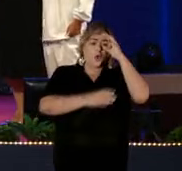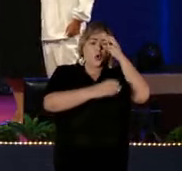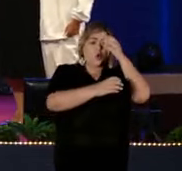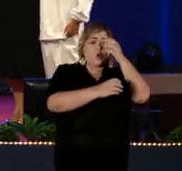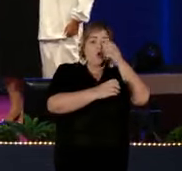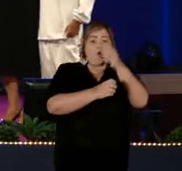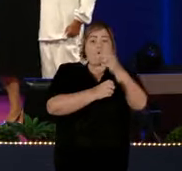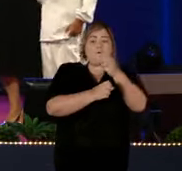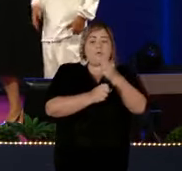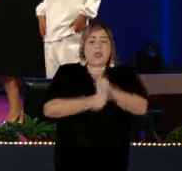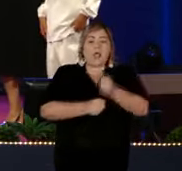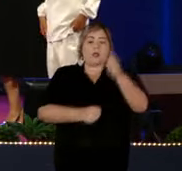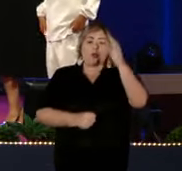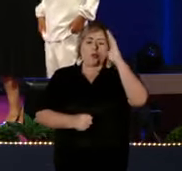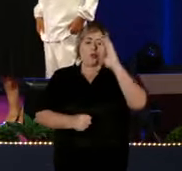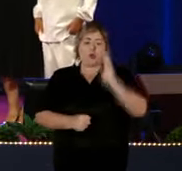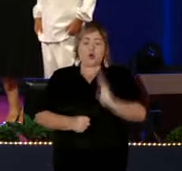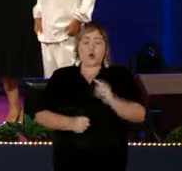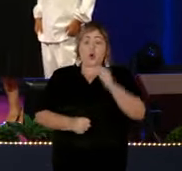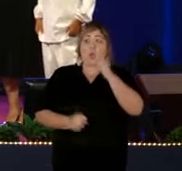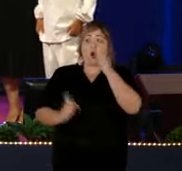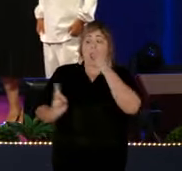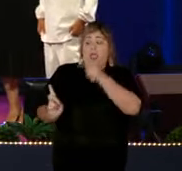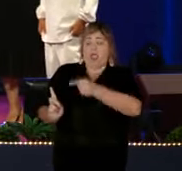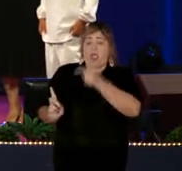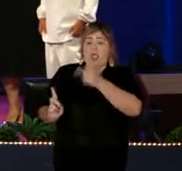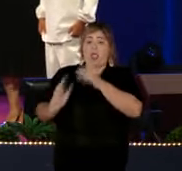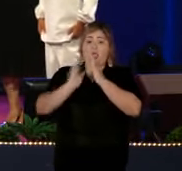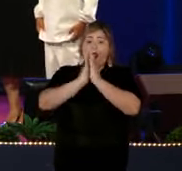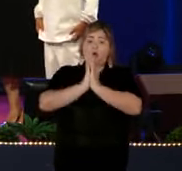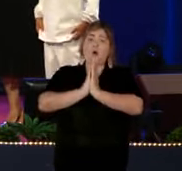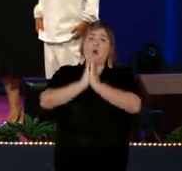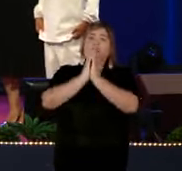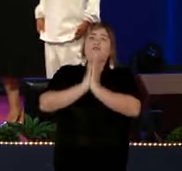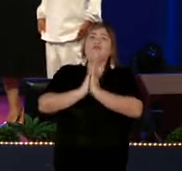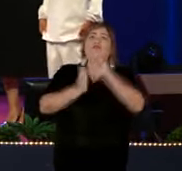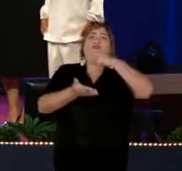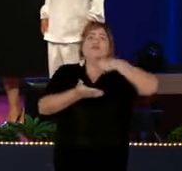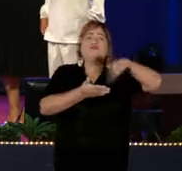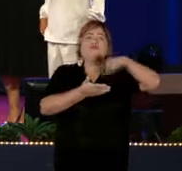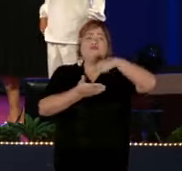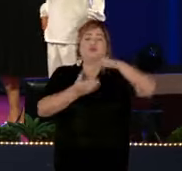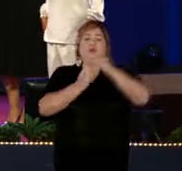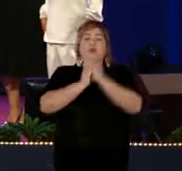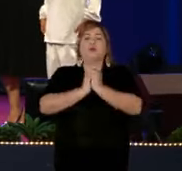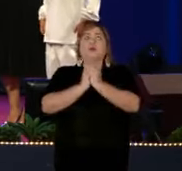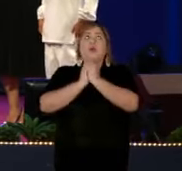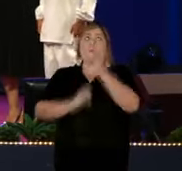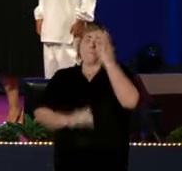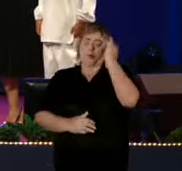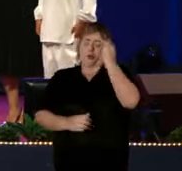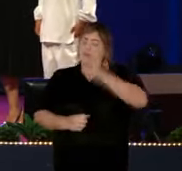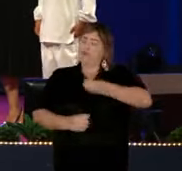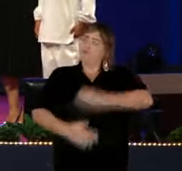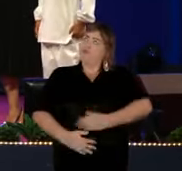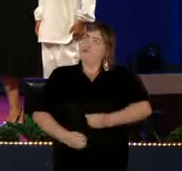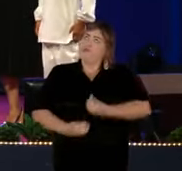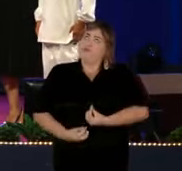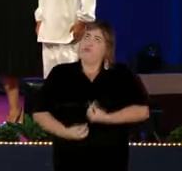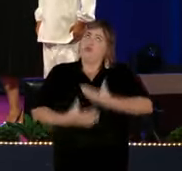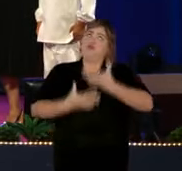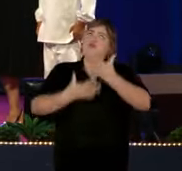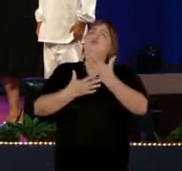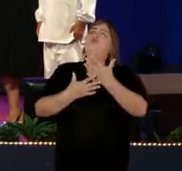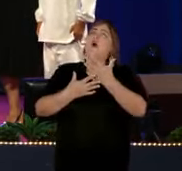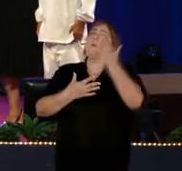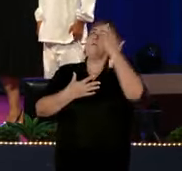con Dios. Él está orando, él adora al Señor en la casa y es porque le nace, ¿verdad? Dios tiene un trato con